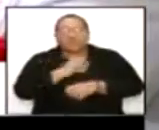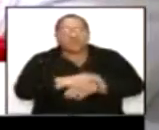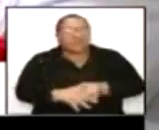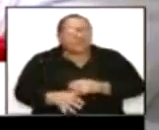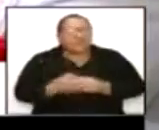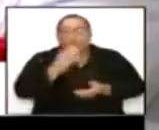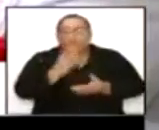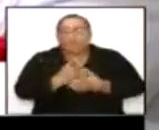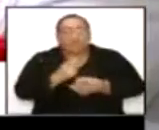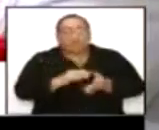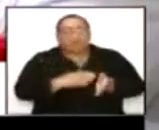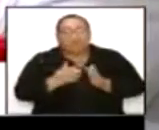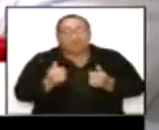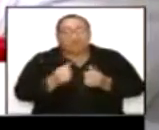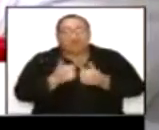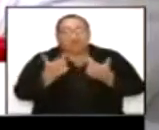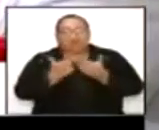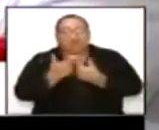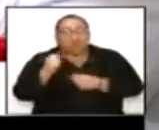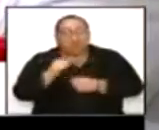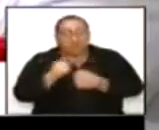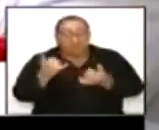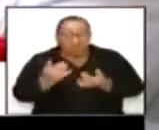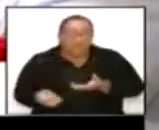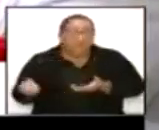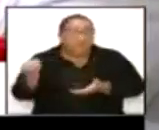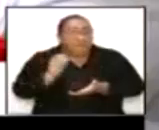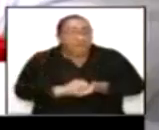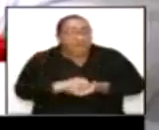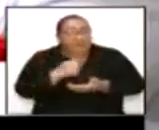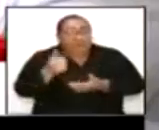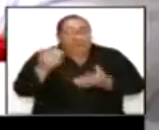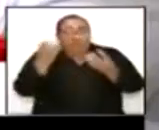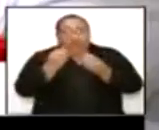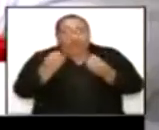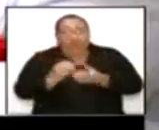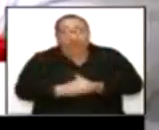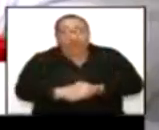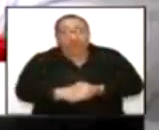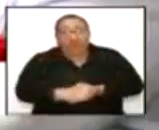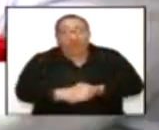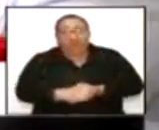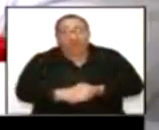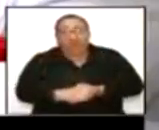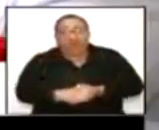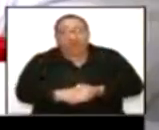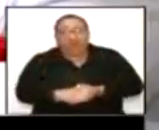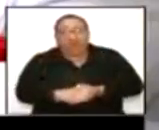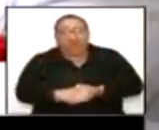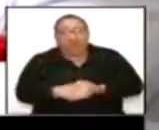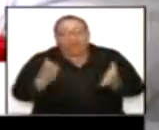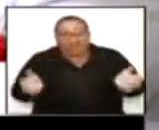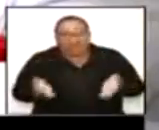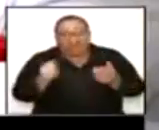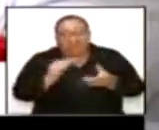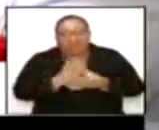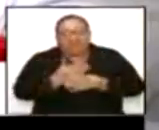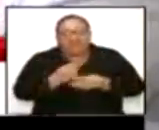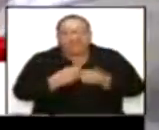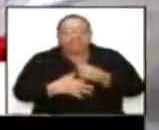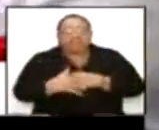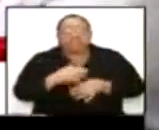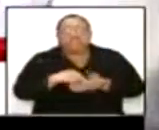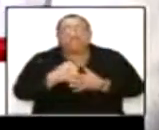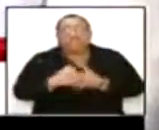sangre, presidente, durante el terrorismo, ahora haya otro tipo de terror. Claro, promoviendo el derramamiento de